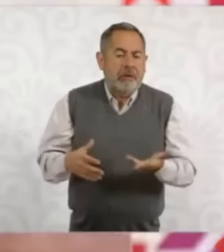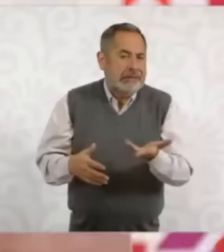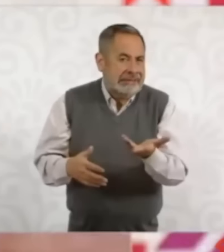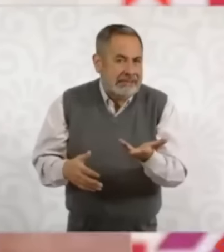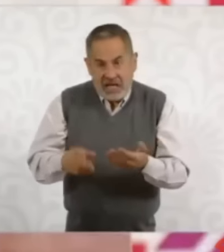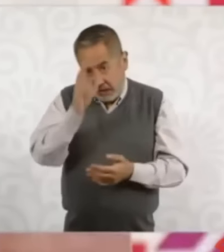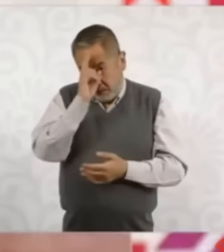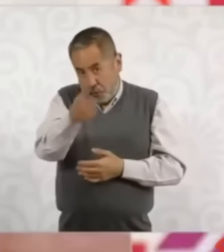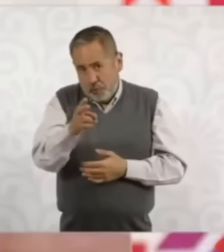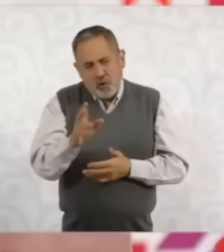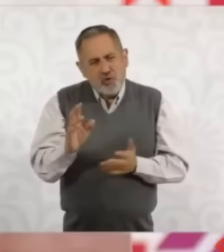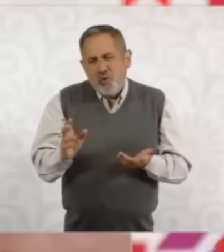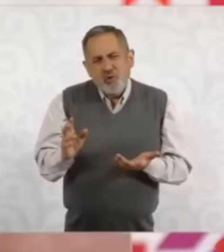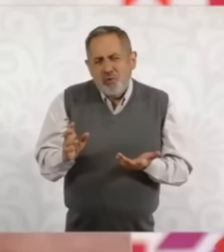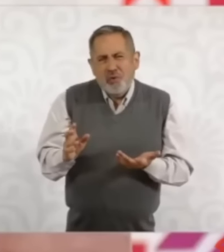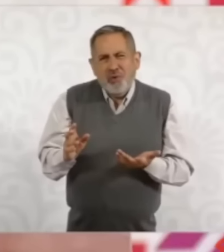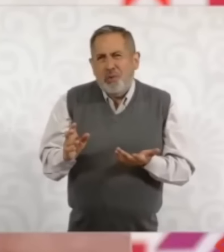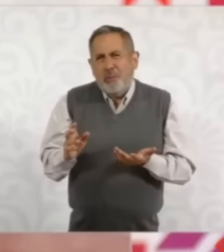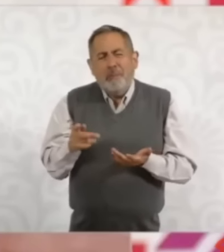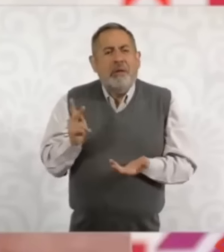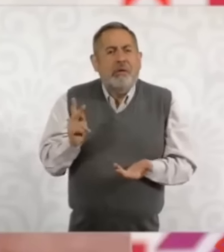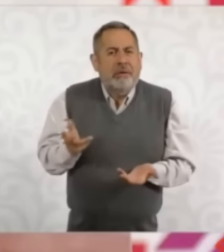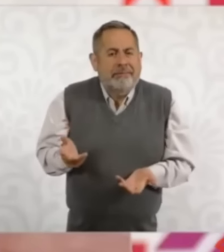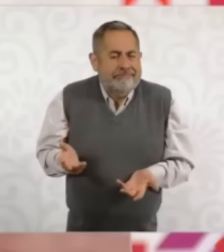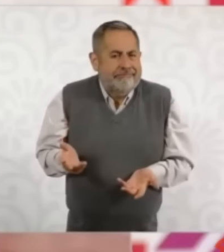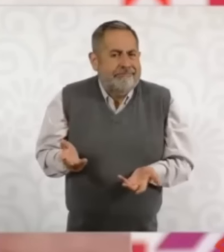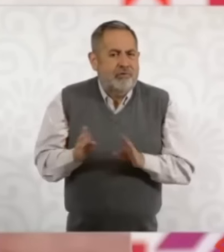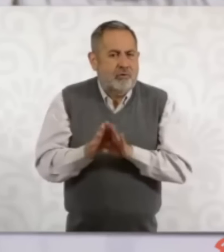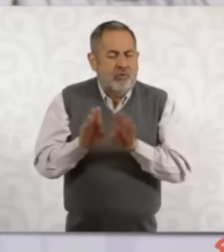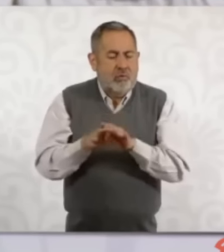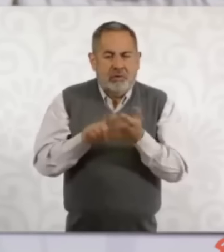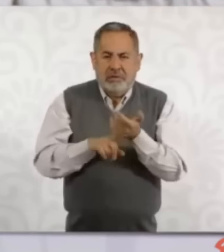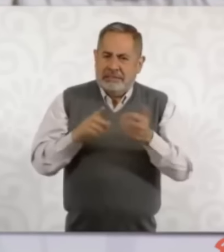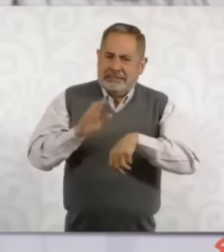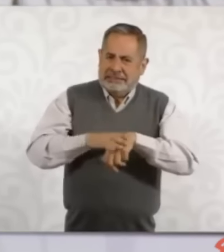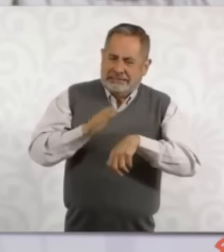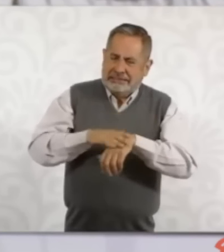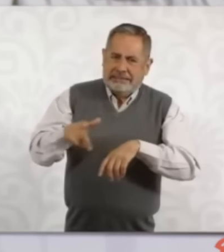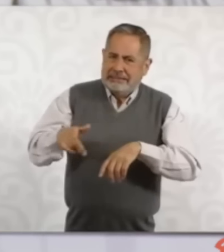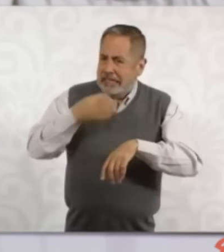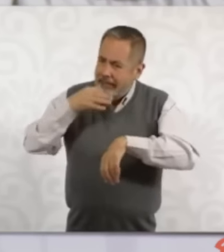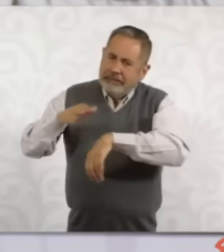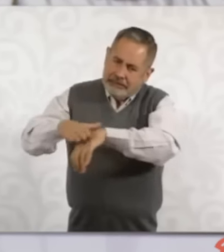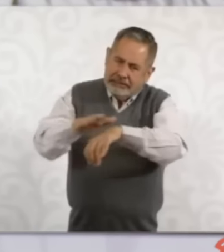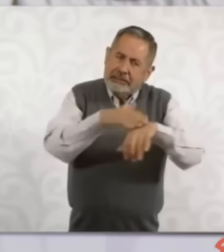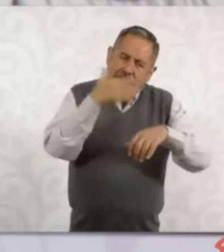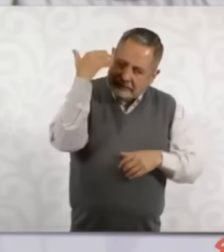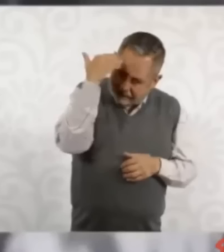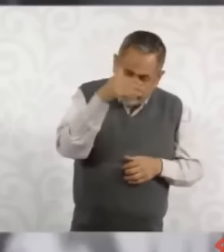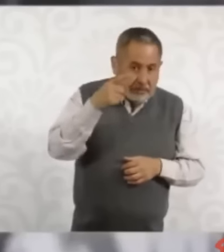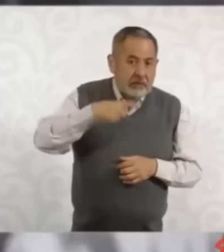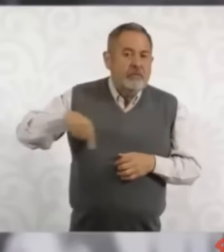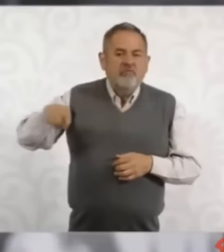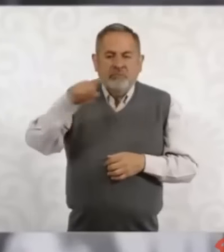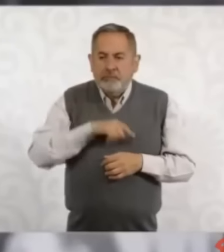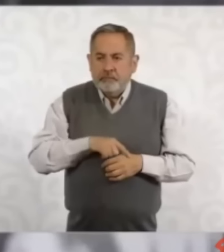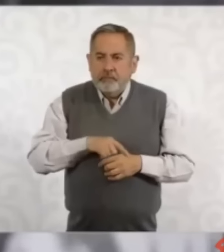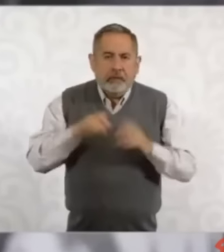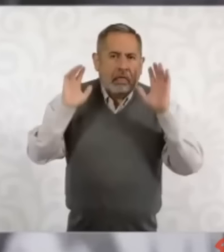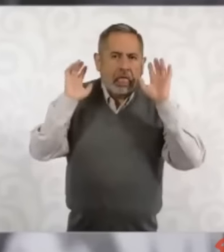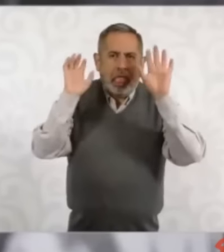teléfono mientras comes, pues no, sería absurdo. Pero sí decir, hay impactos cuando